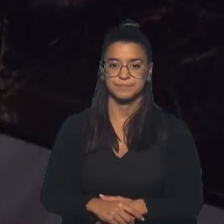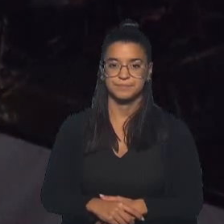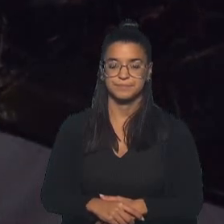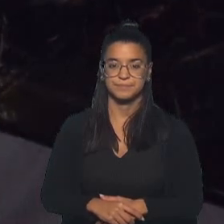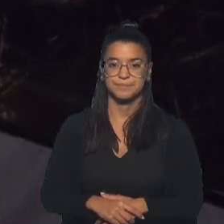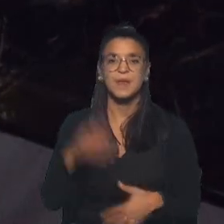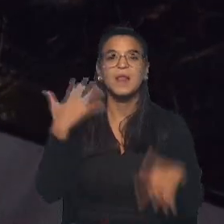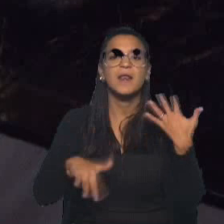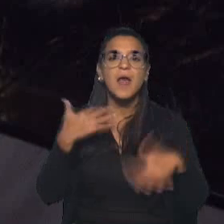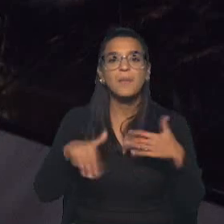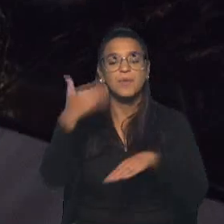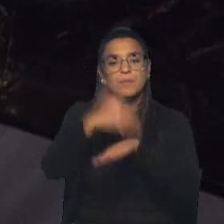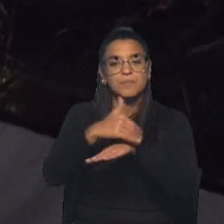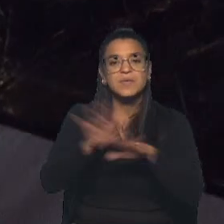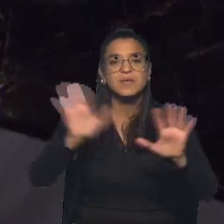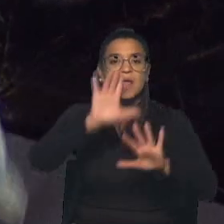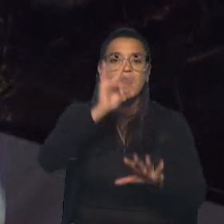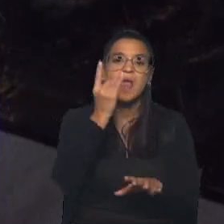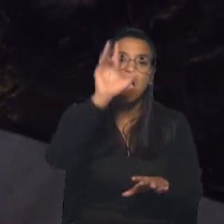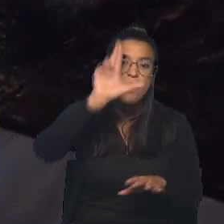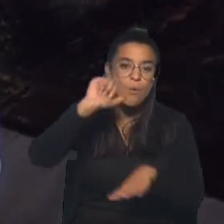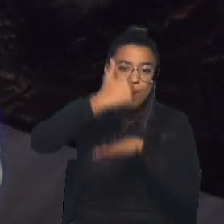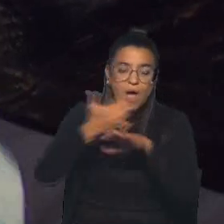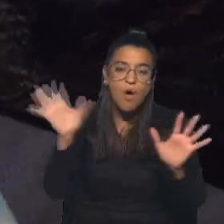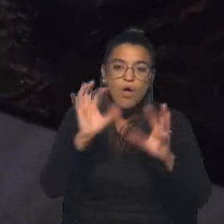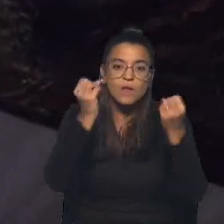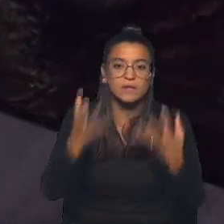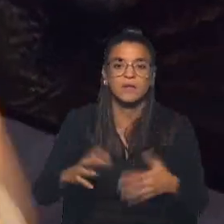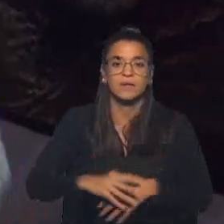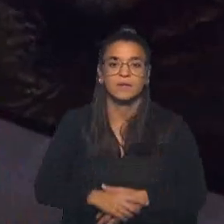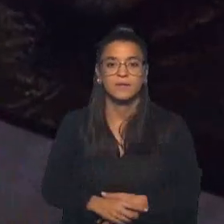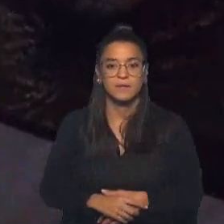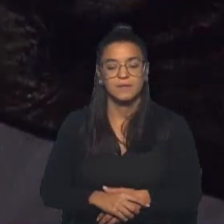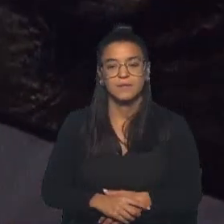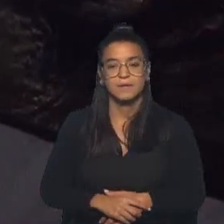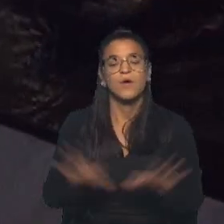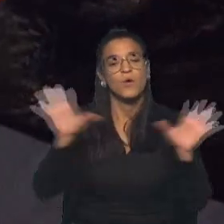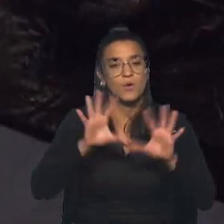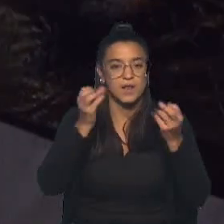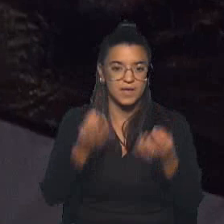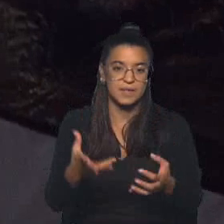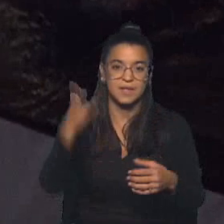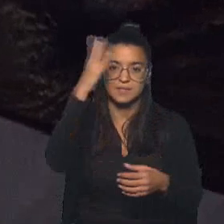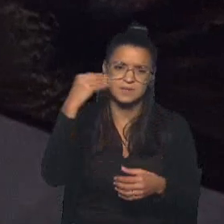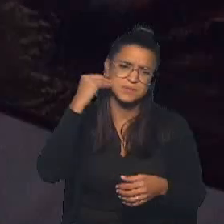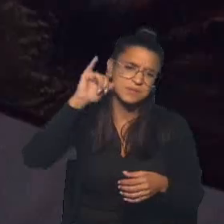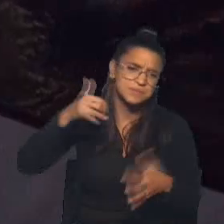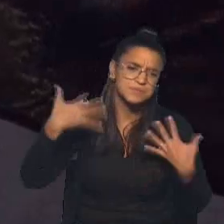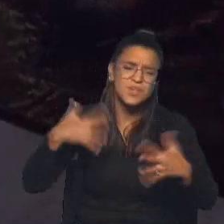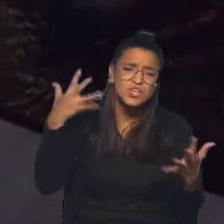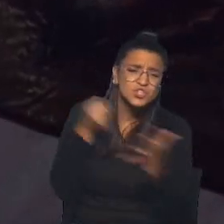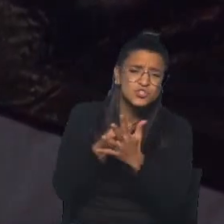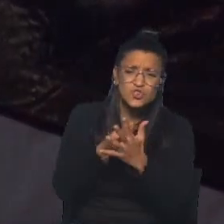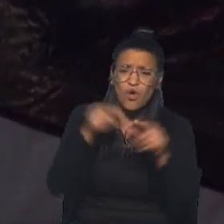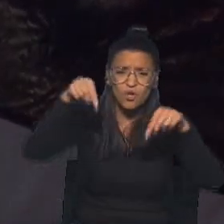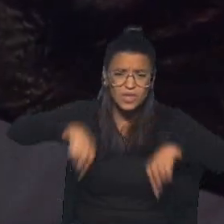salimos rápidamente a la calle y saludamos al awlaki que está ahorita buen día cómo te va a silvia impresionante el choque